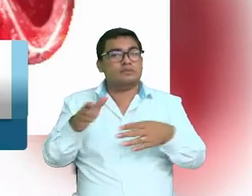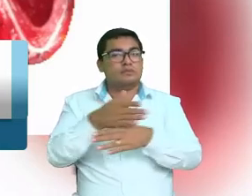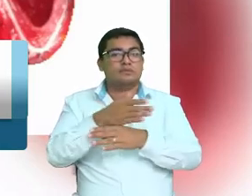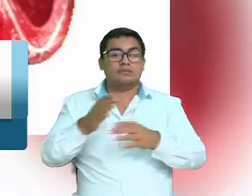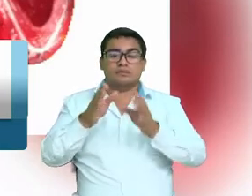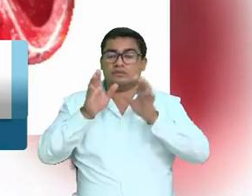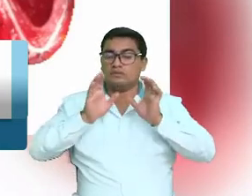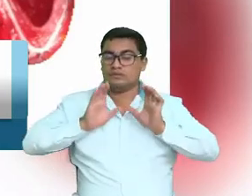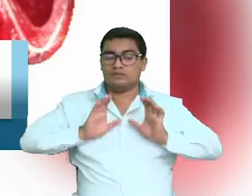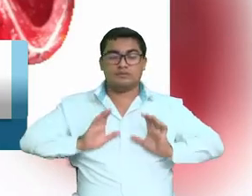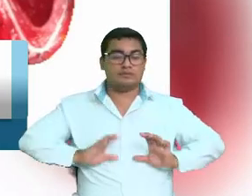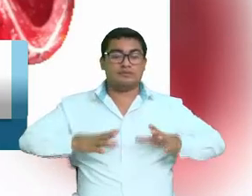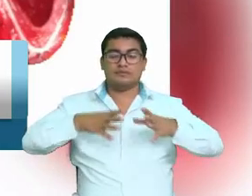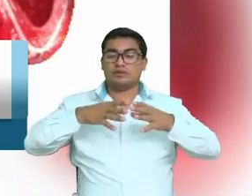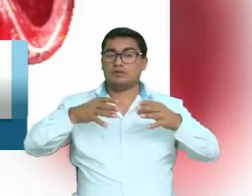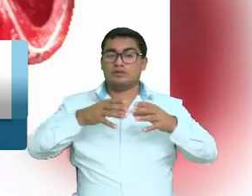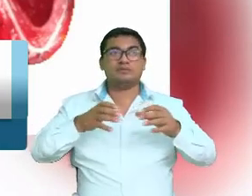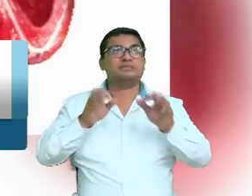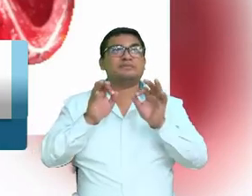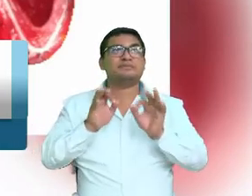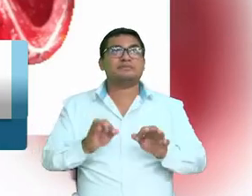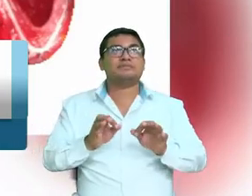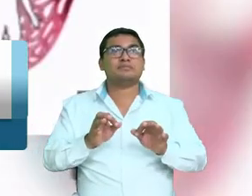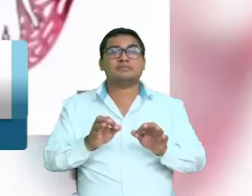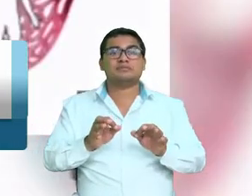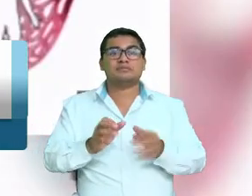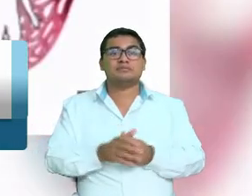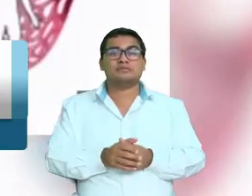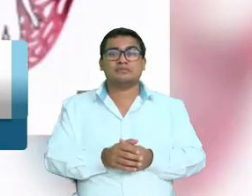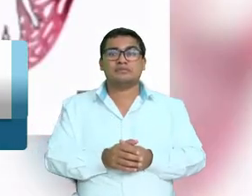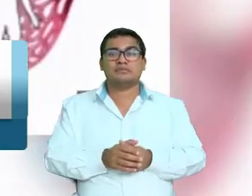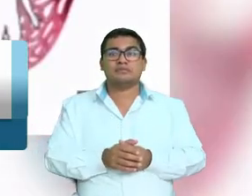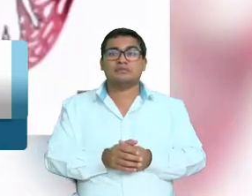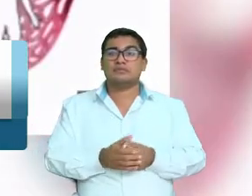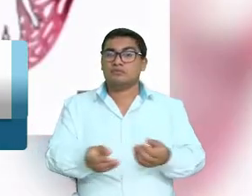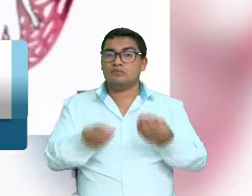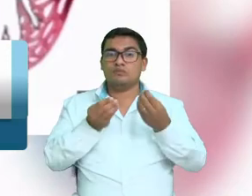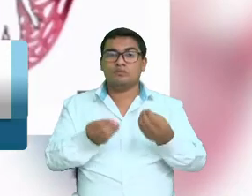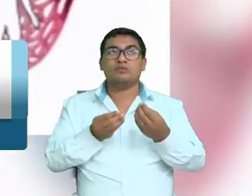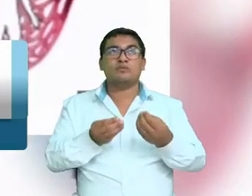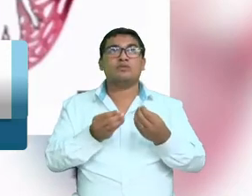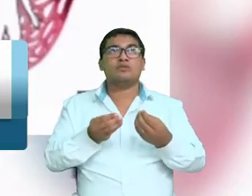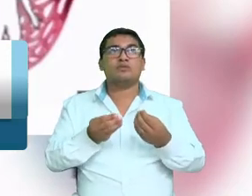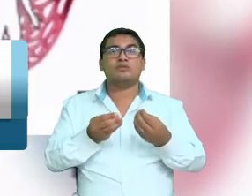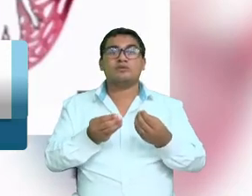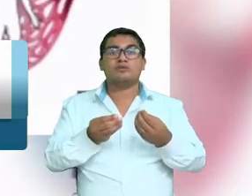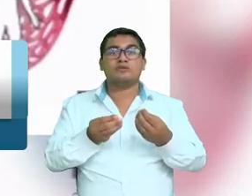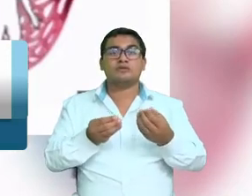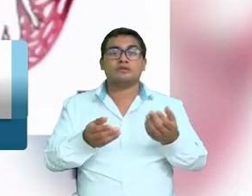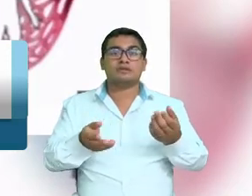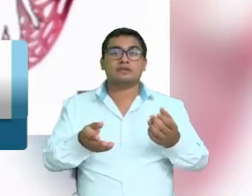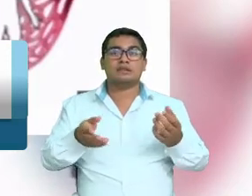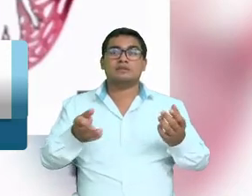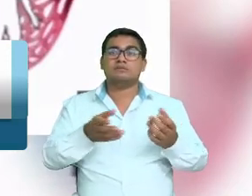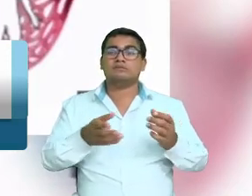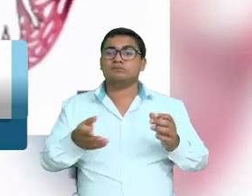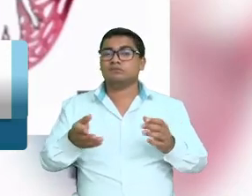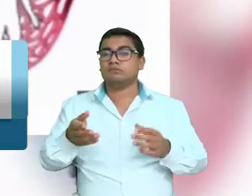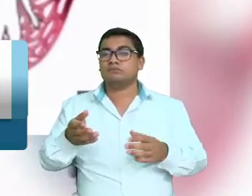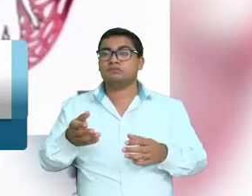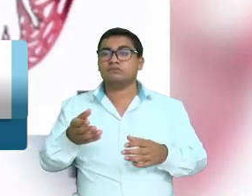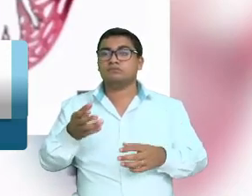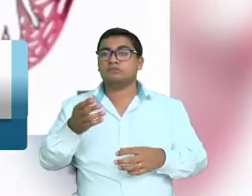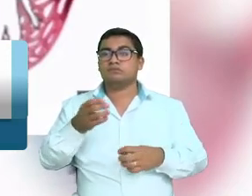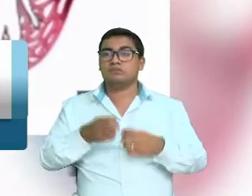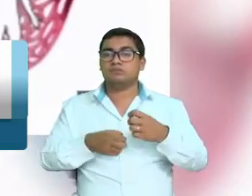de nuestro cuerpo. Depende de donde haya, generalmente donde tenemos más metabolismo en estado de reposo es en el